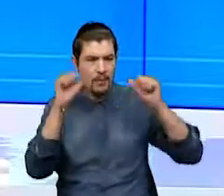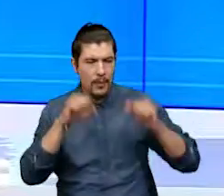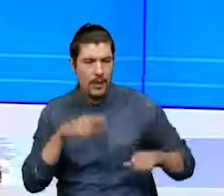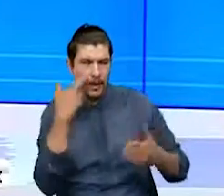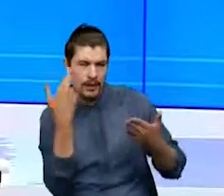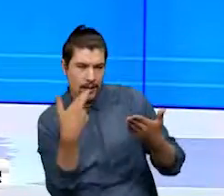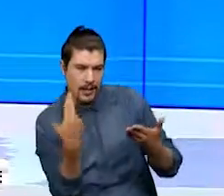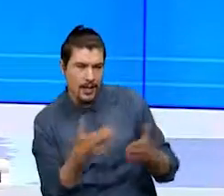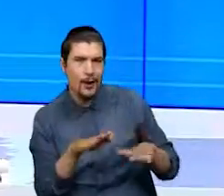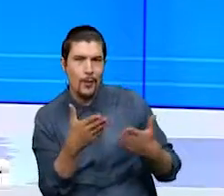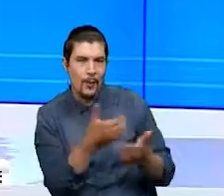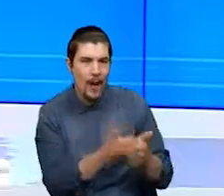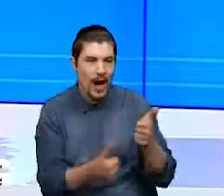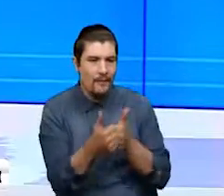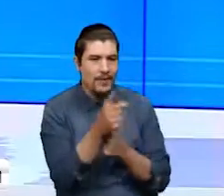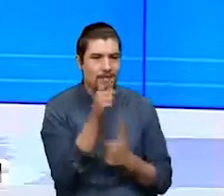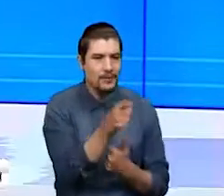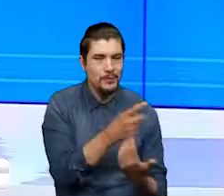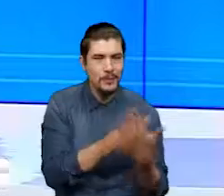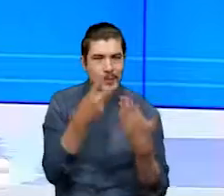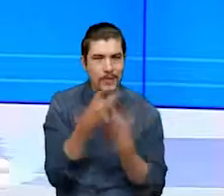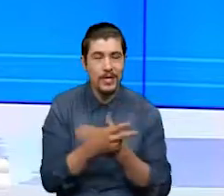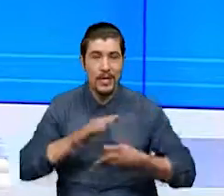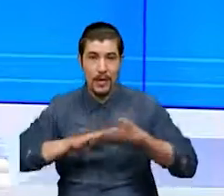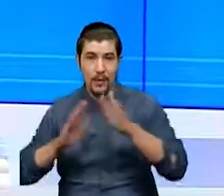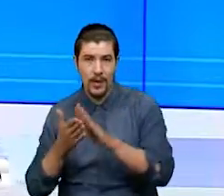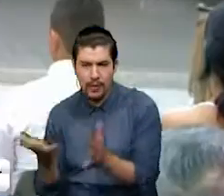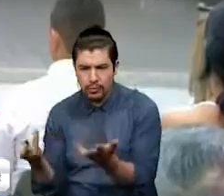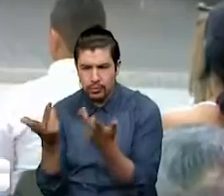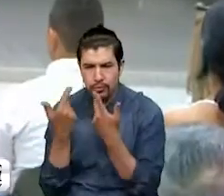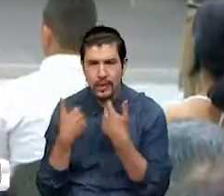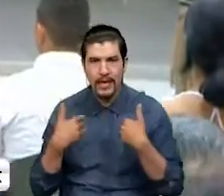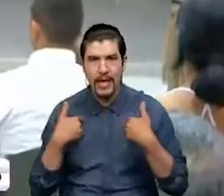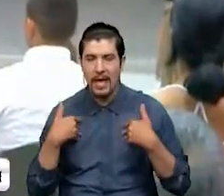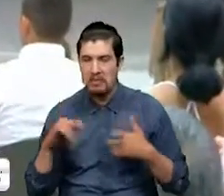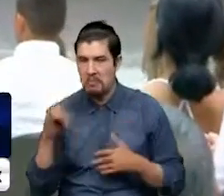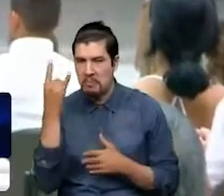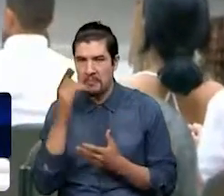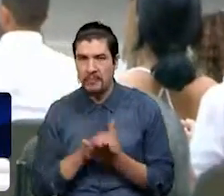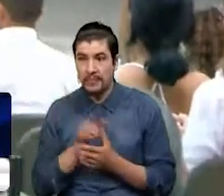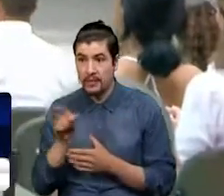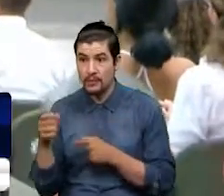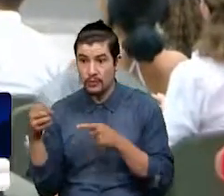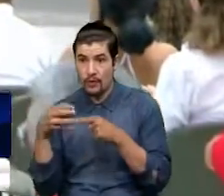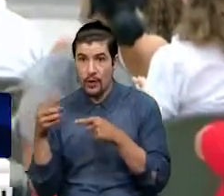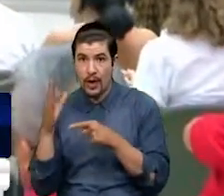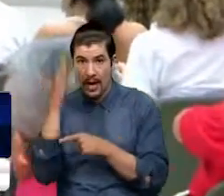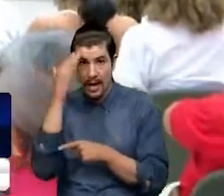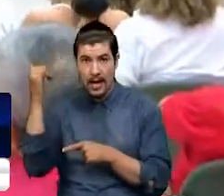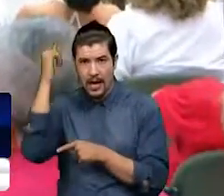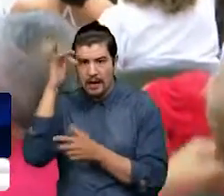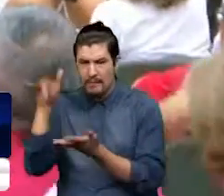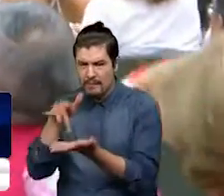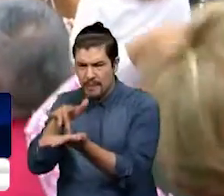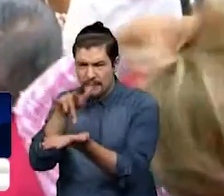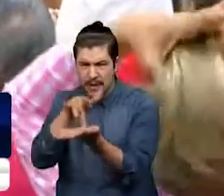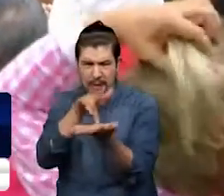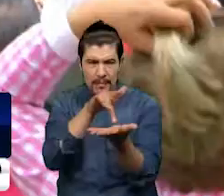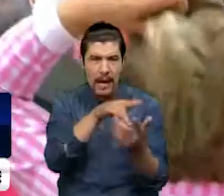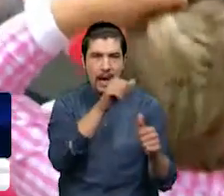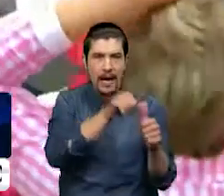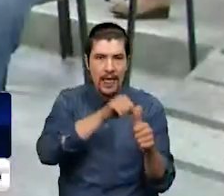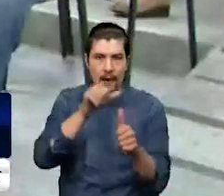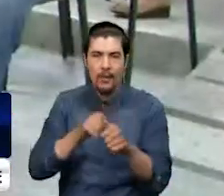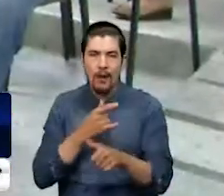proyecto y escuchar a las comunidades en este foro académico participaron cada una de las universidades que